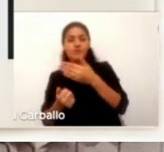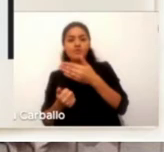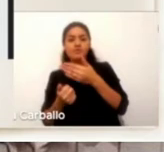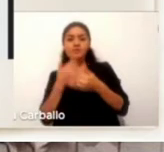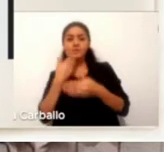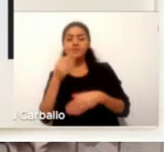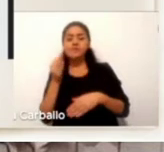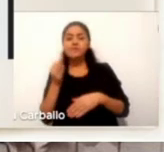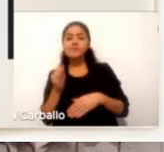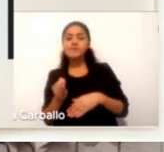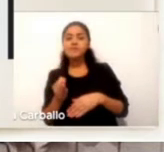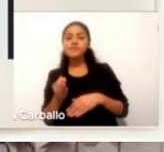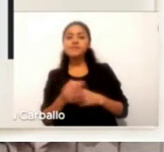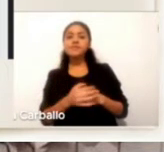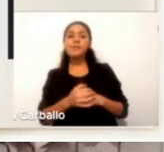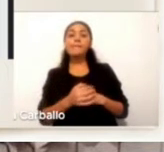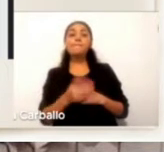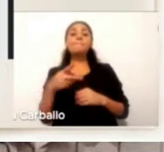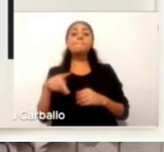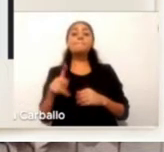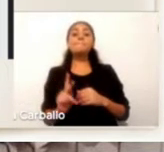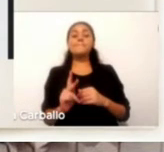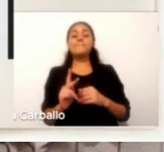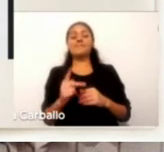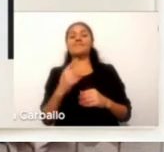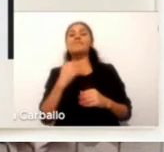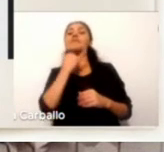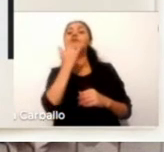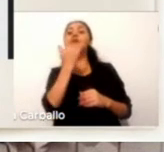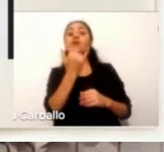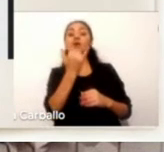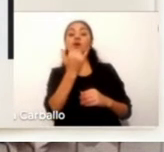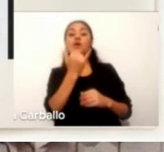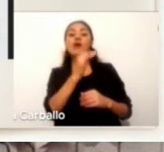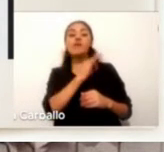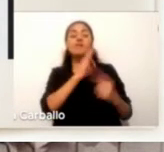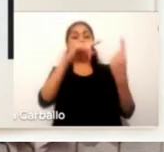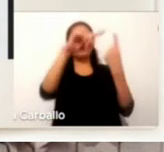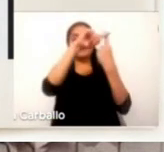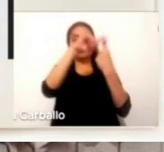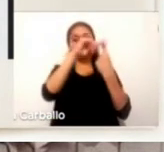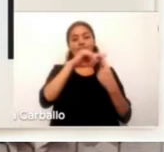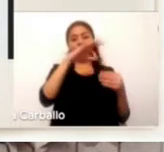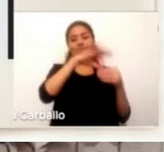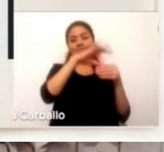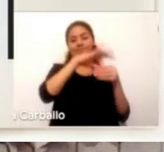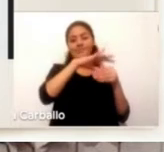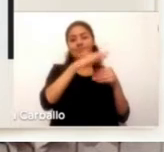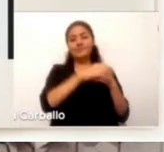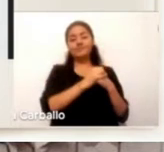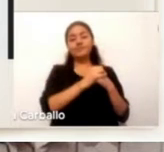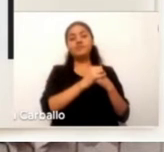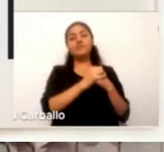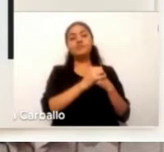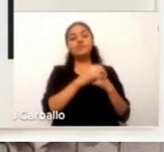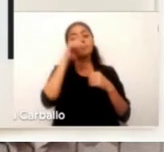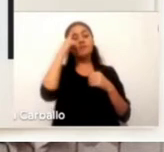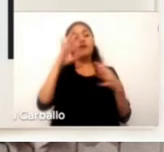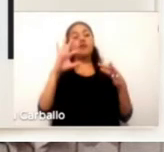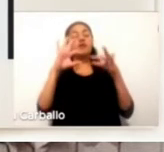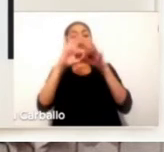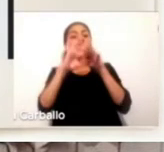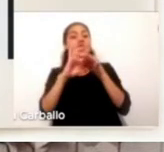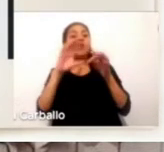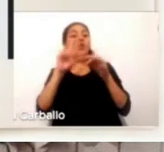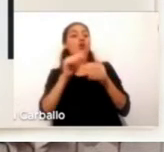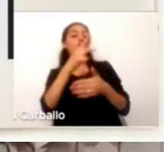para subsanar dicho error, en el proyecto se sumaron los votos recibidos por cada partido y coalición a fin de obtener el resultado